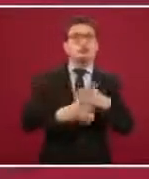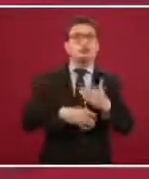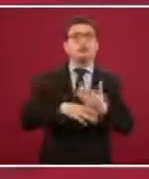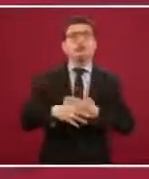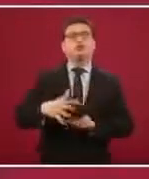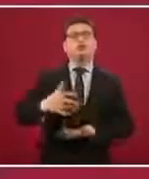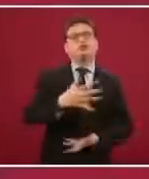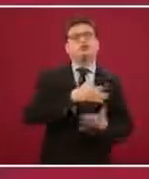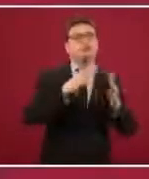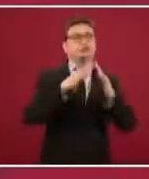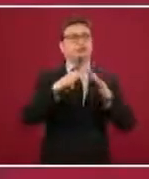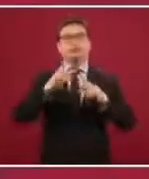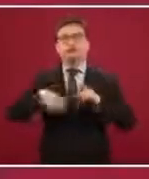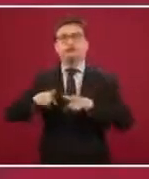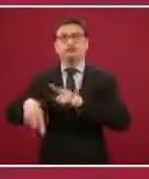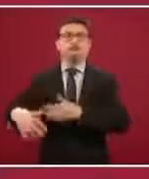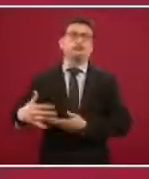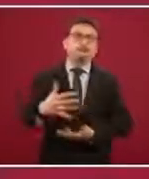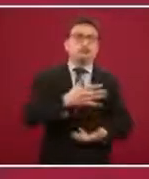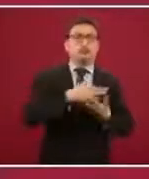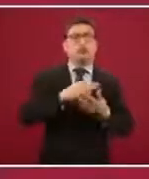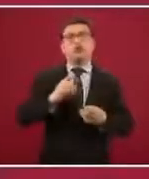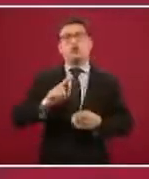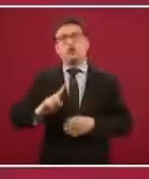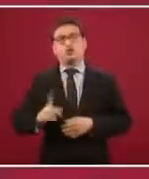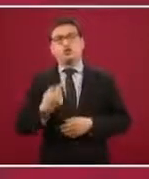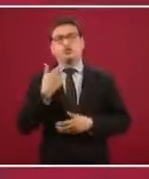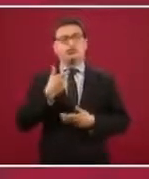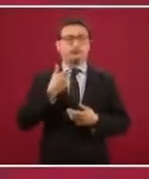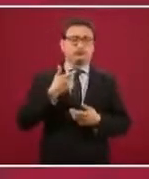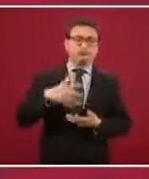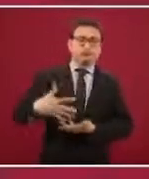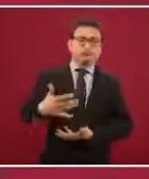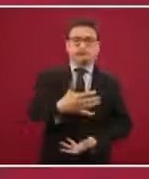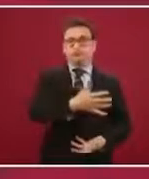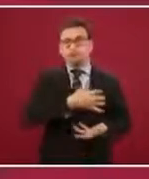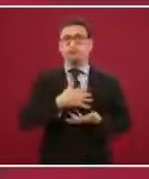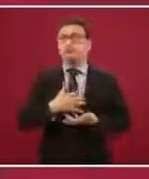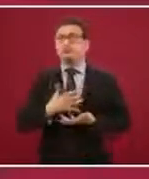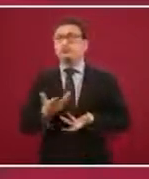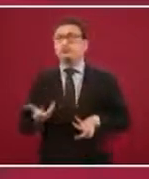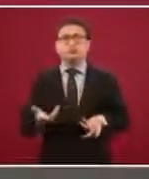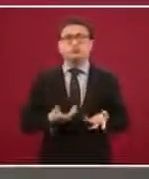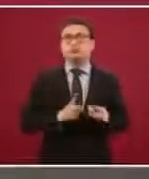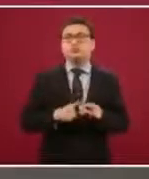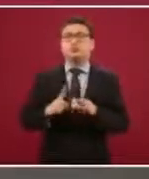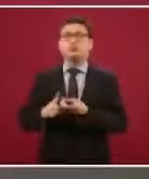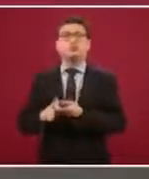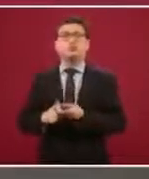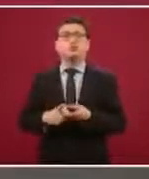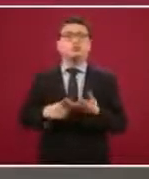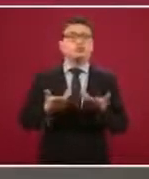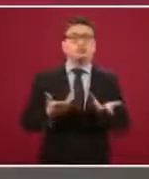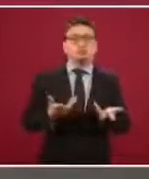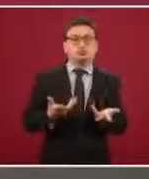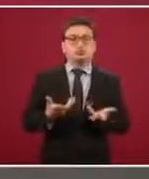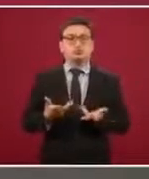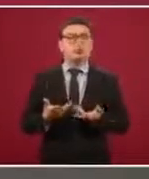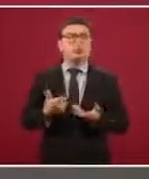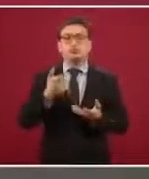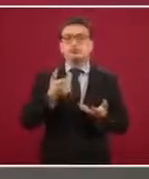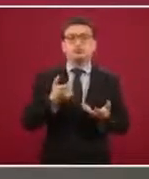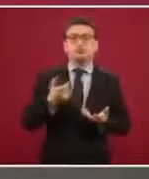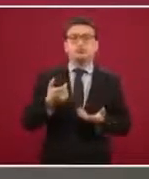residencias de dólares y no se sabía dónde y ve el